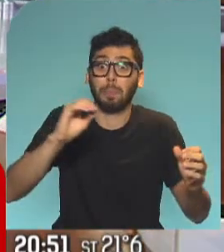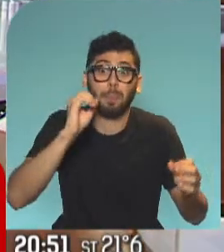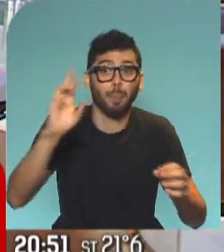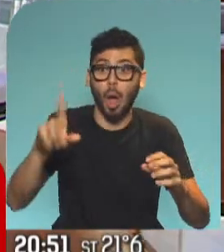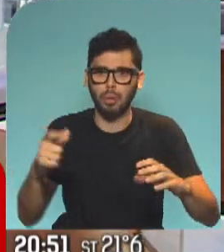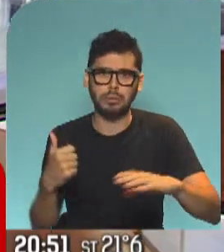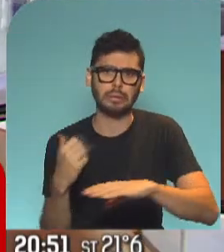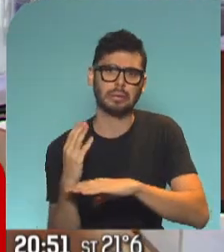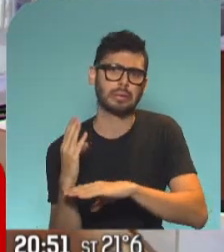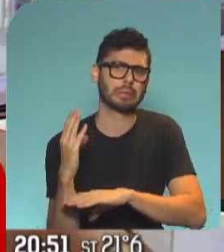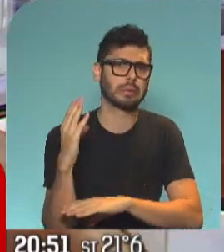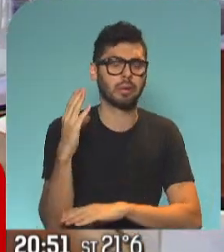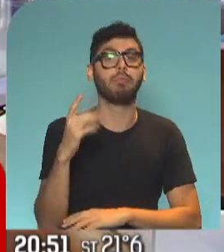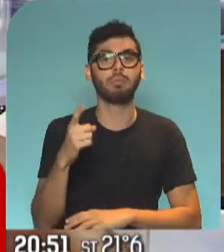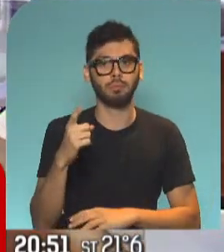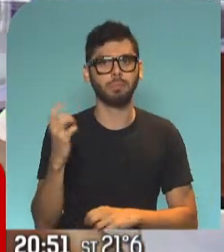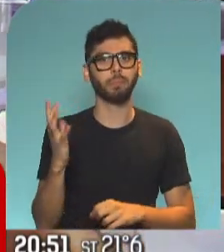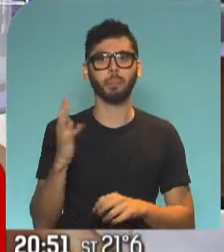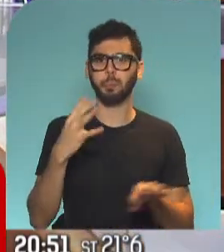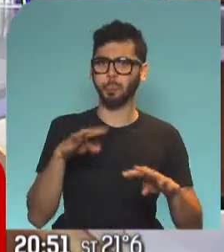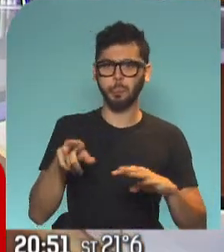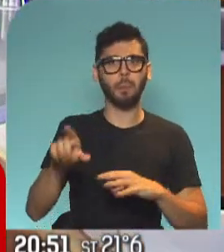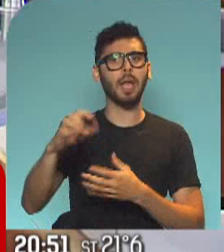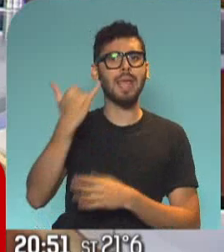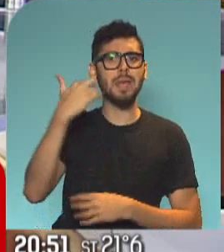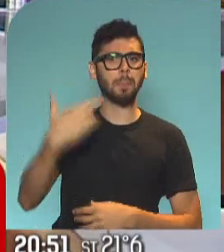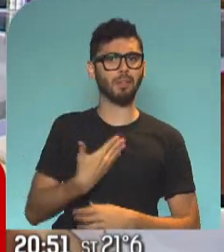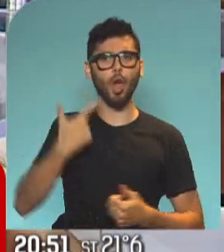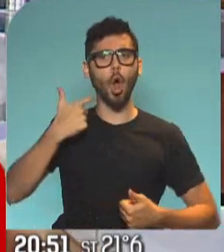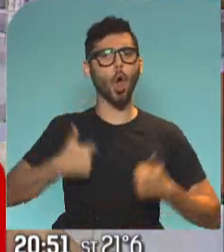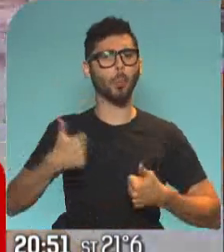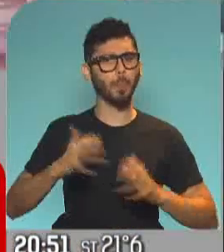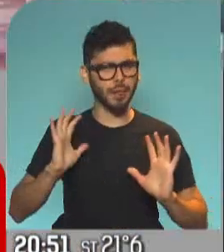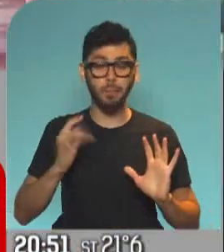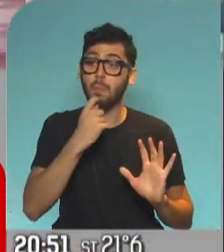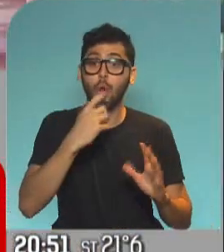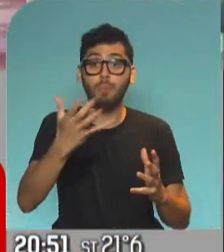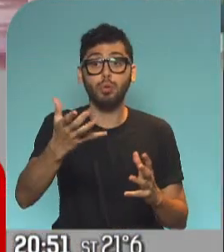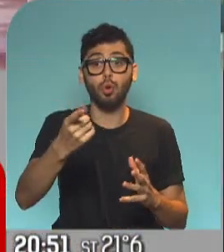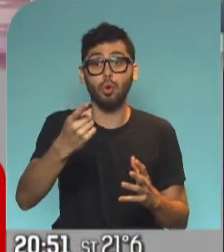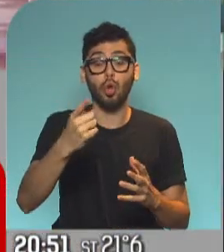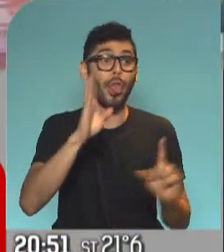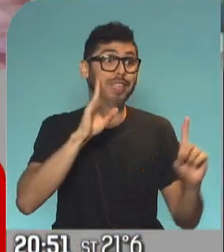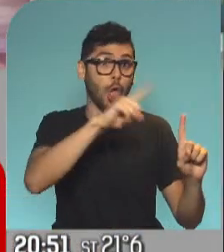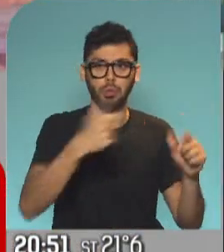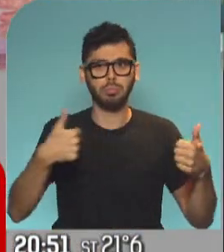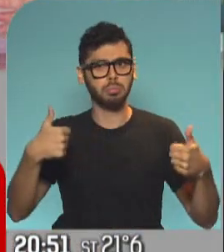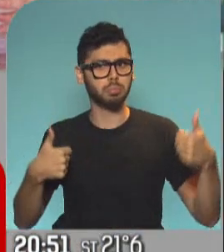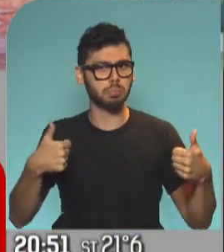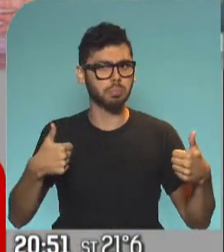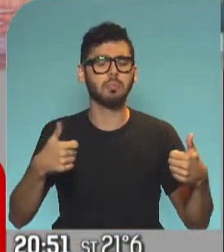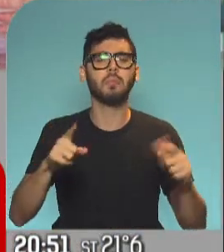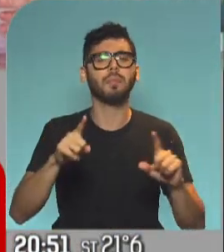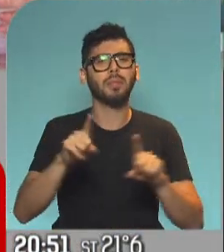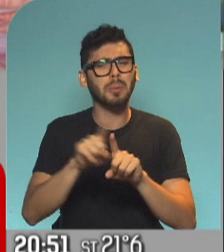2020 es a principios 2021 se ha logrado catalogar competir a nivel internacional con petroleras por ejemplo de eeuu mismo